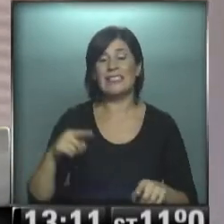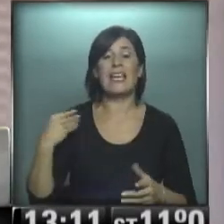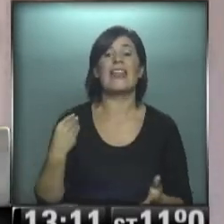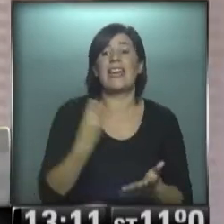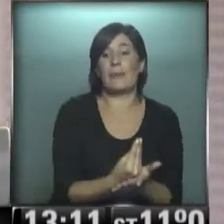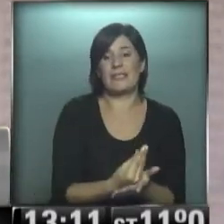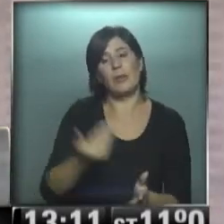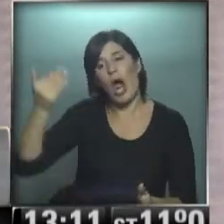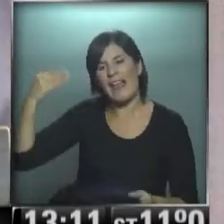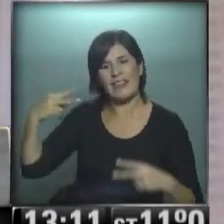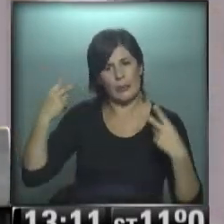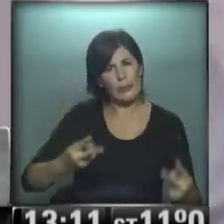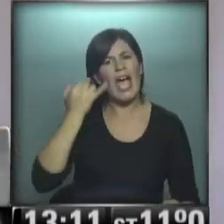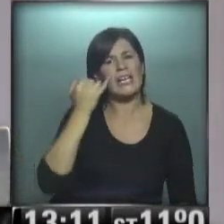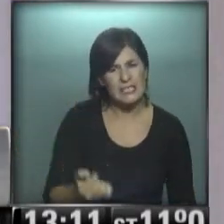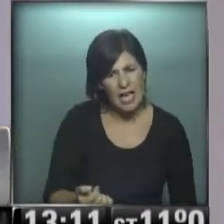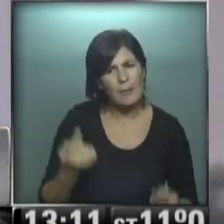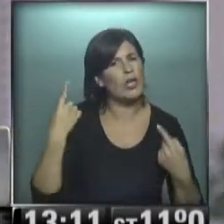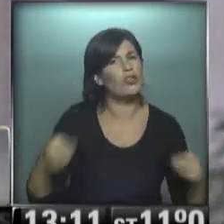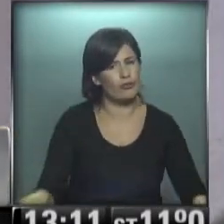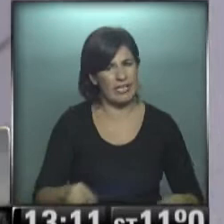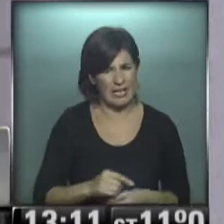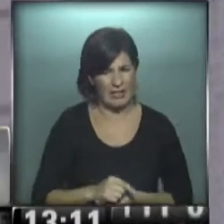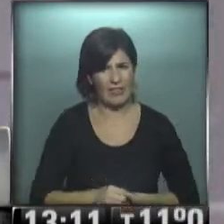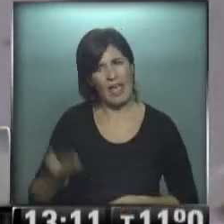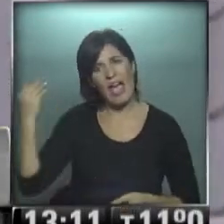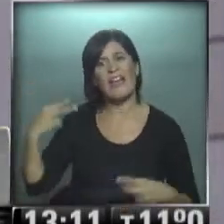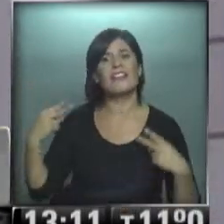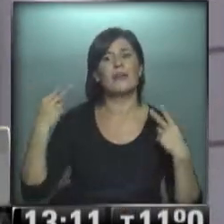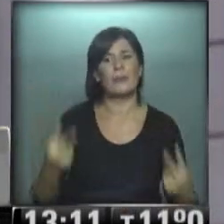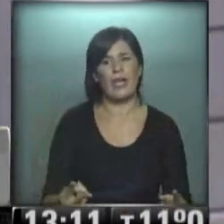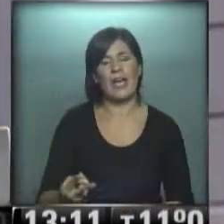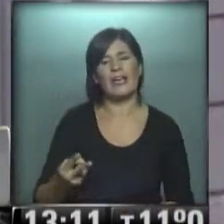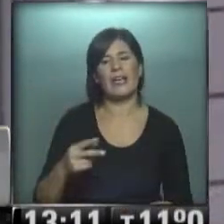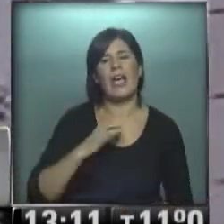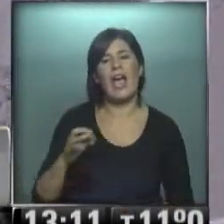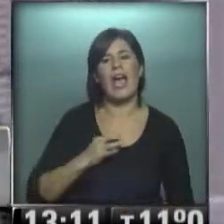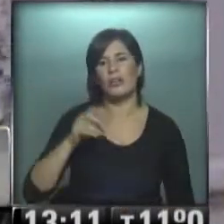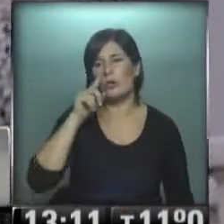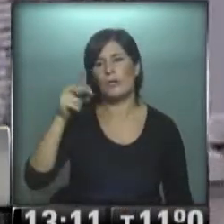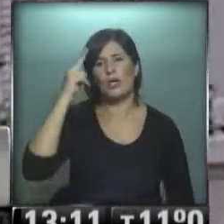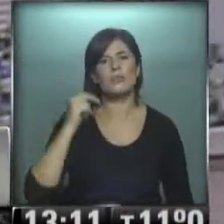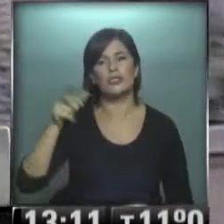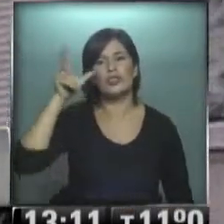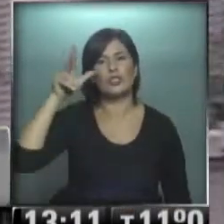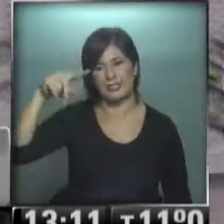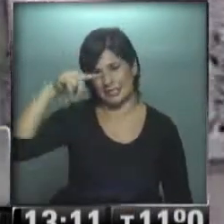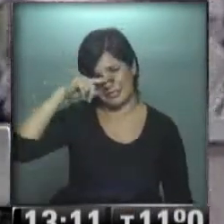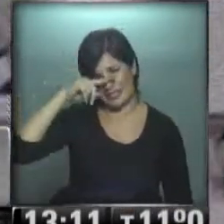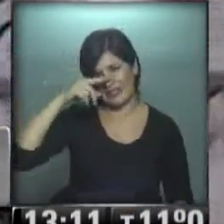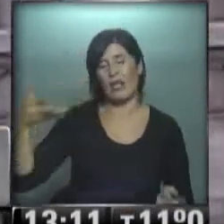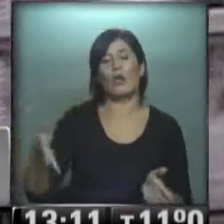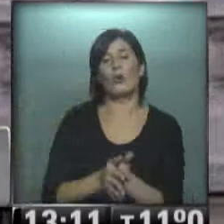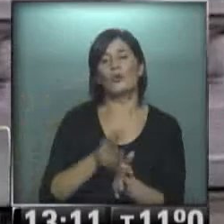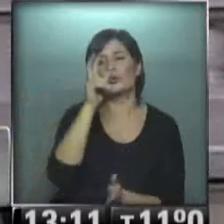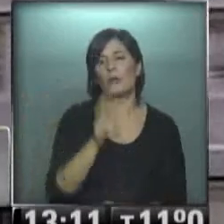Cherie, el nuevo embajador de la Santa Sede en Argentina, ya estuvo en nuestro país. Eso fue en 1987 cuando acompañó al Papa